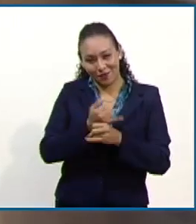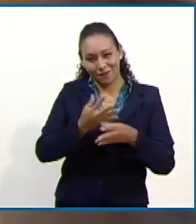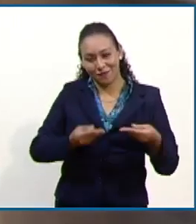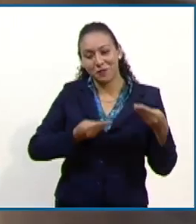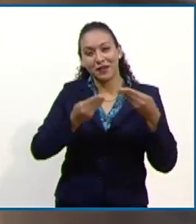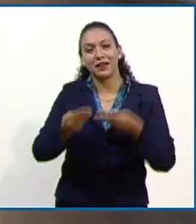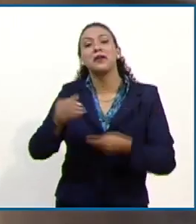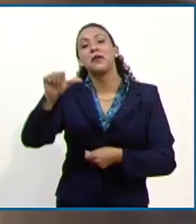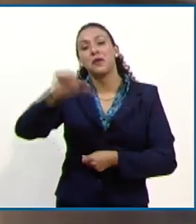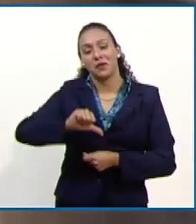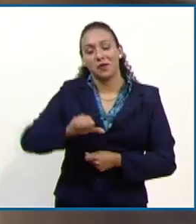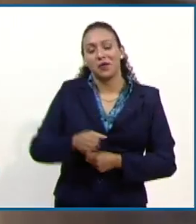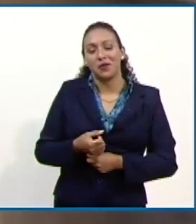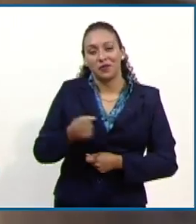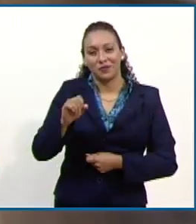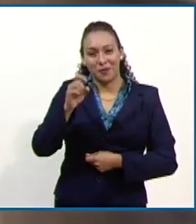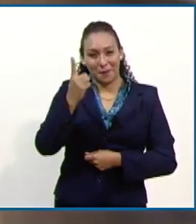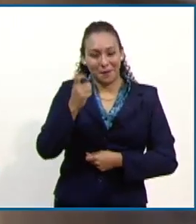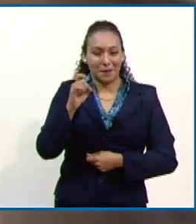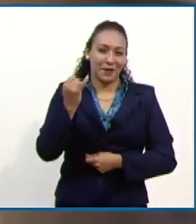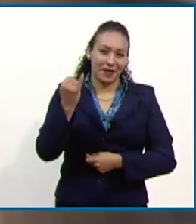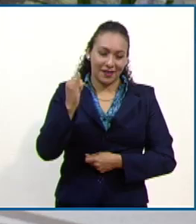sesión pública de 1 de agosto.